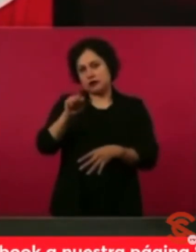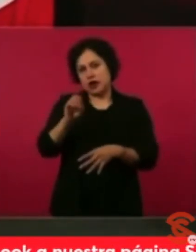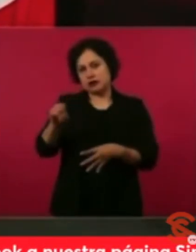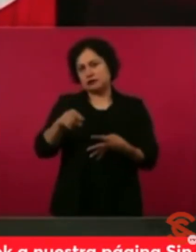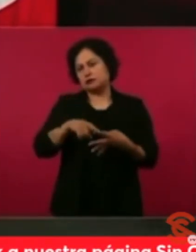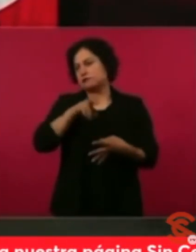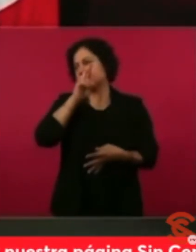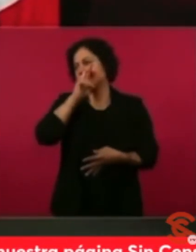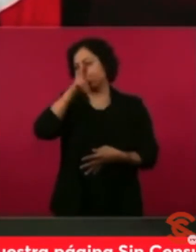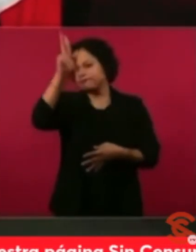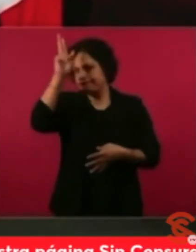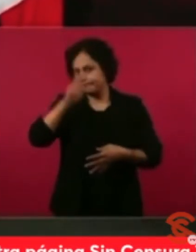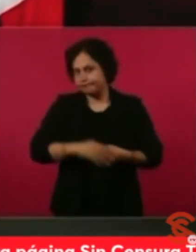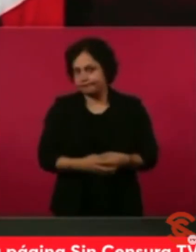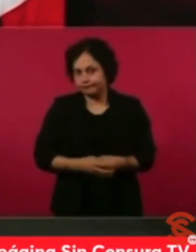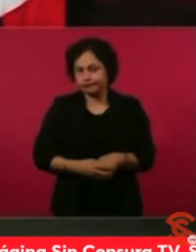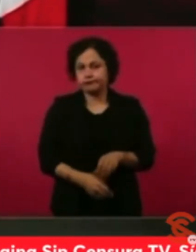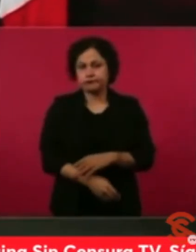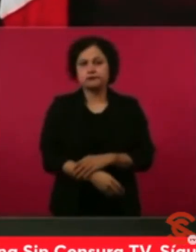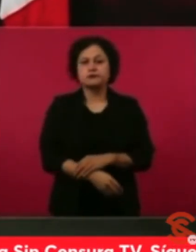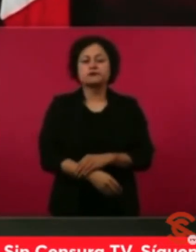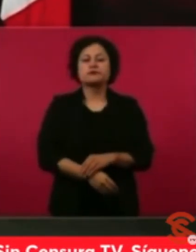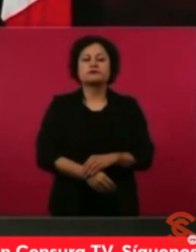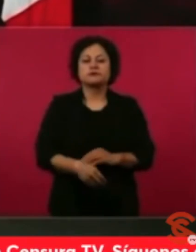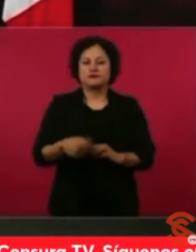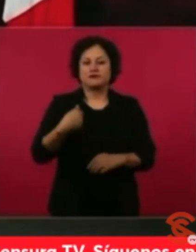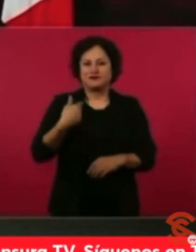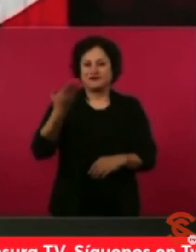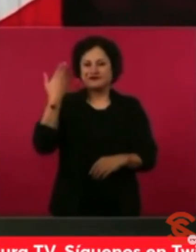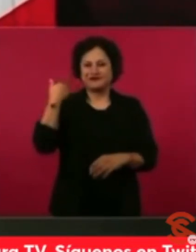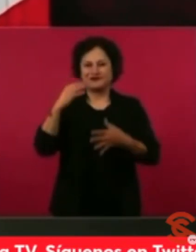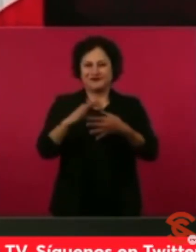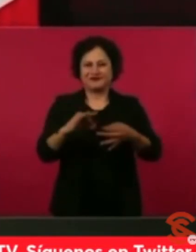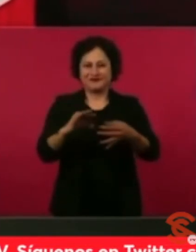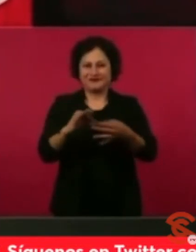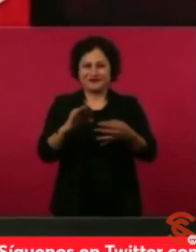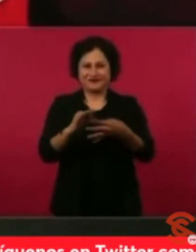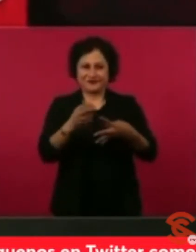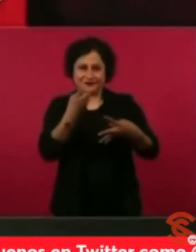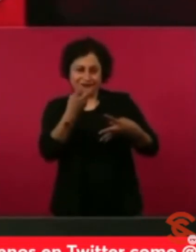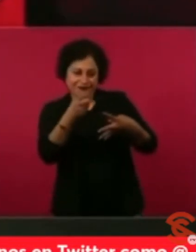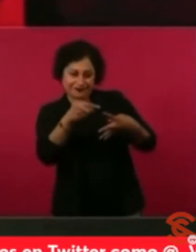ahí tomó nota